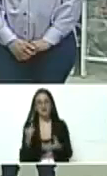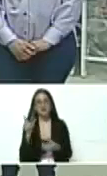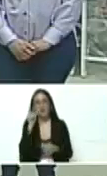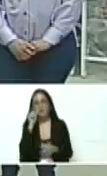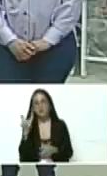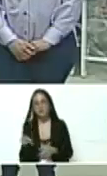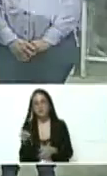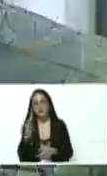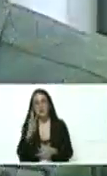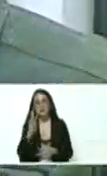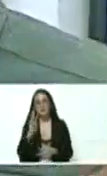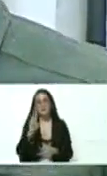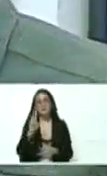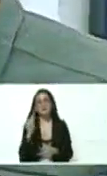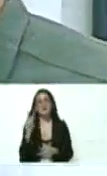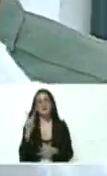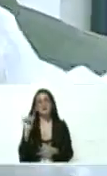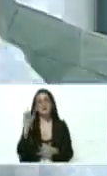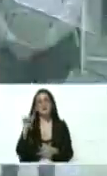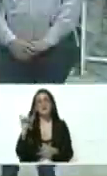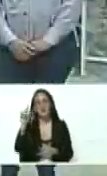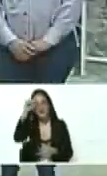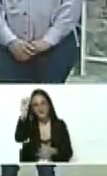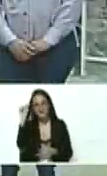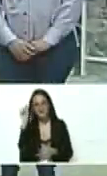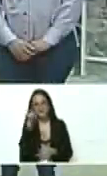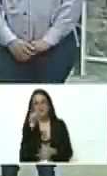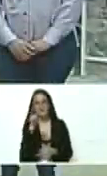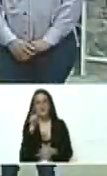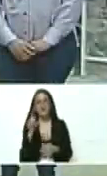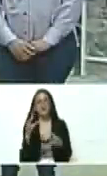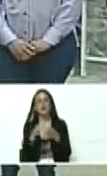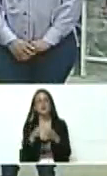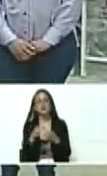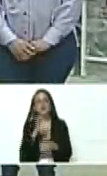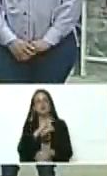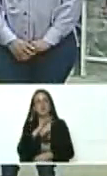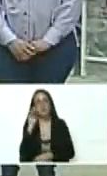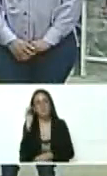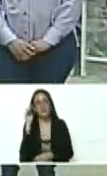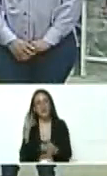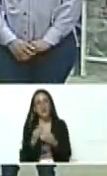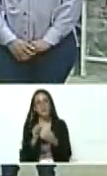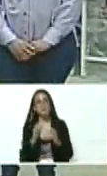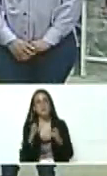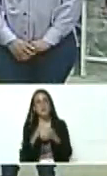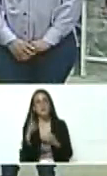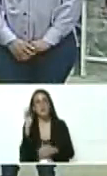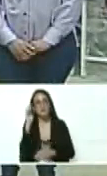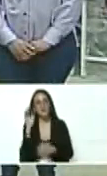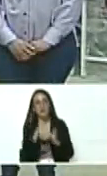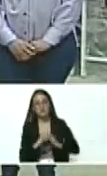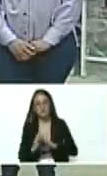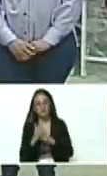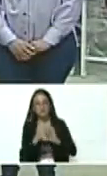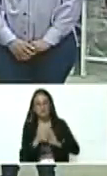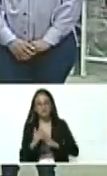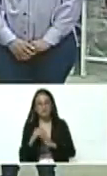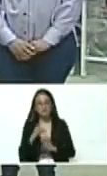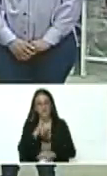en jefe Vladimir Padrino López, con las bricomiles, las brigadas comunitarias militares que han